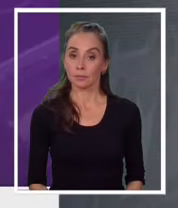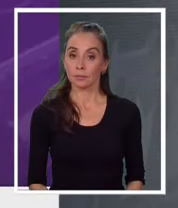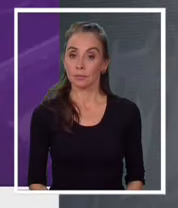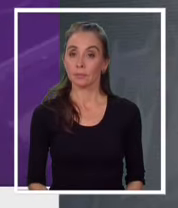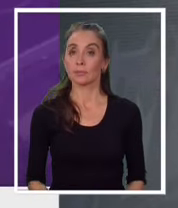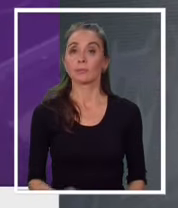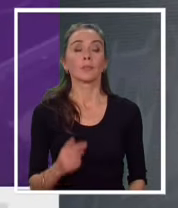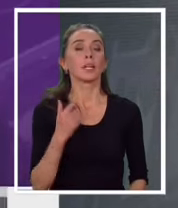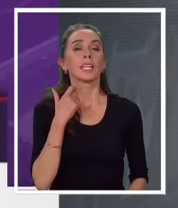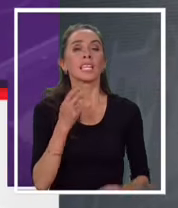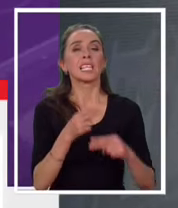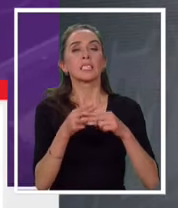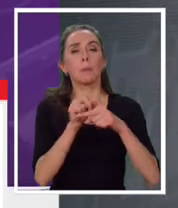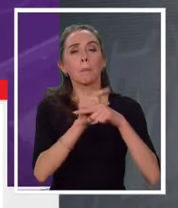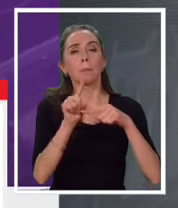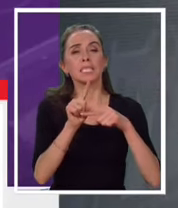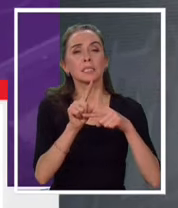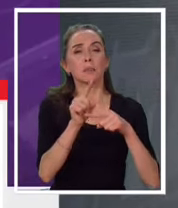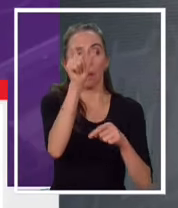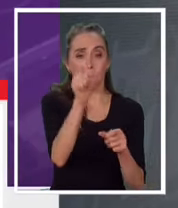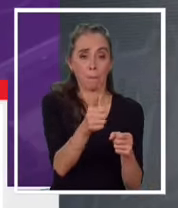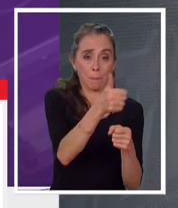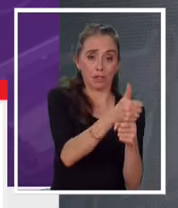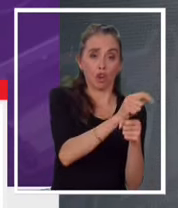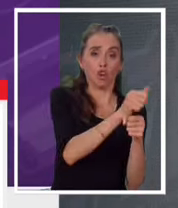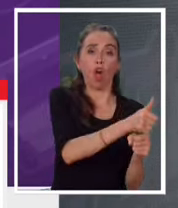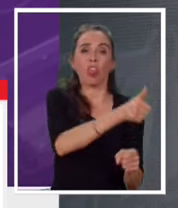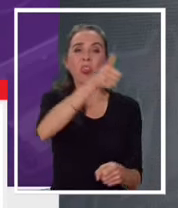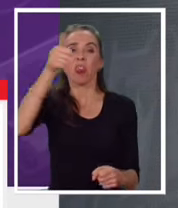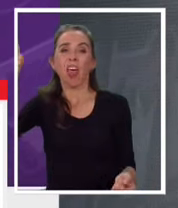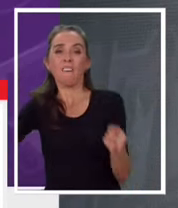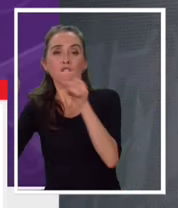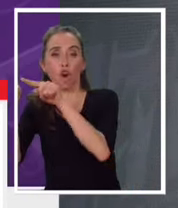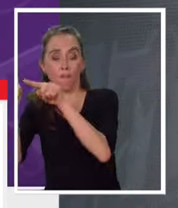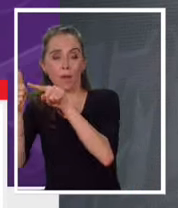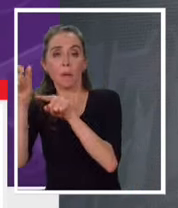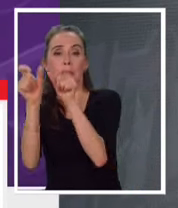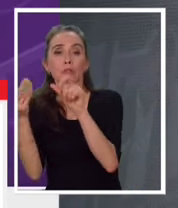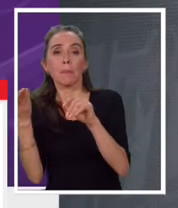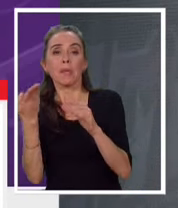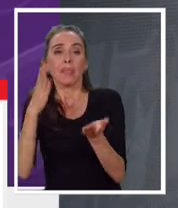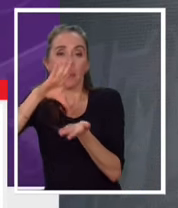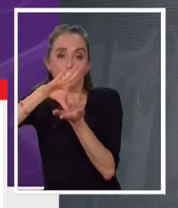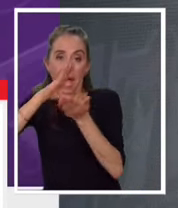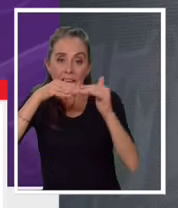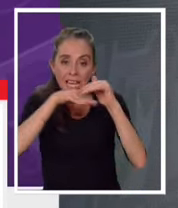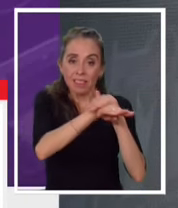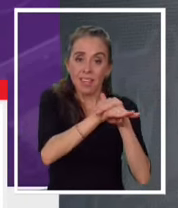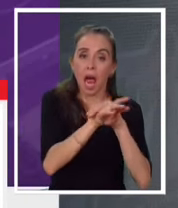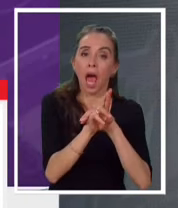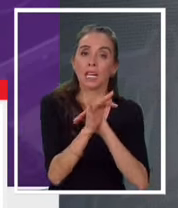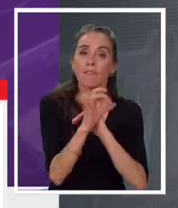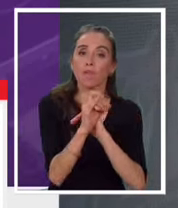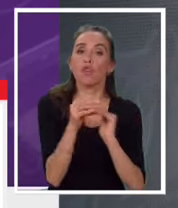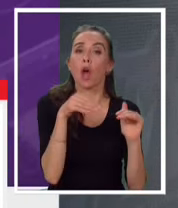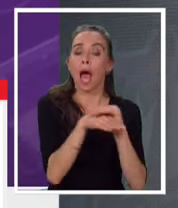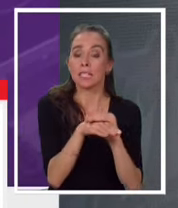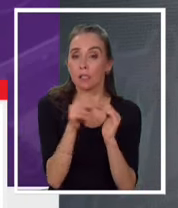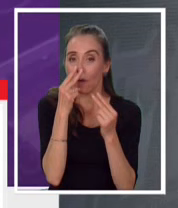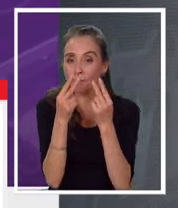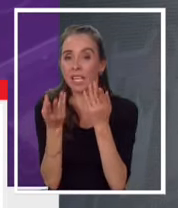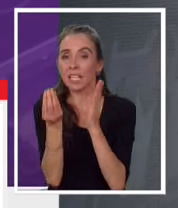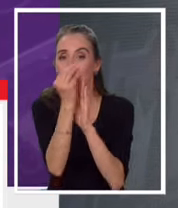¿Qué es el principio de no devolución que regiría para solicitantes de refugio o asilo? Bueno, conoce los últimos avances de la Convención